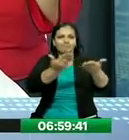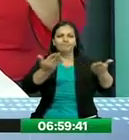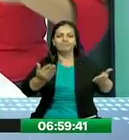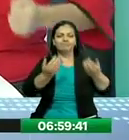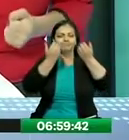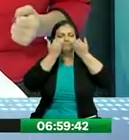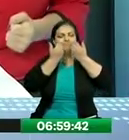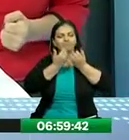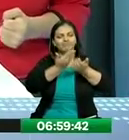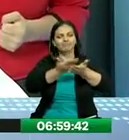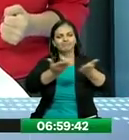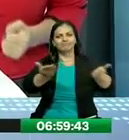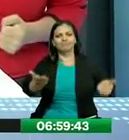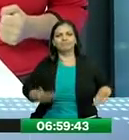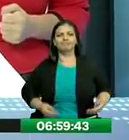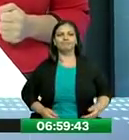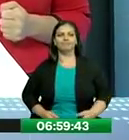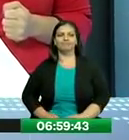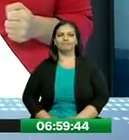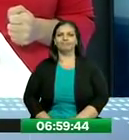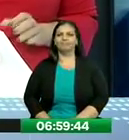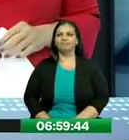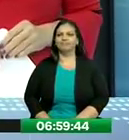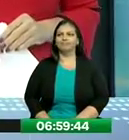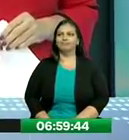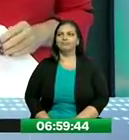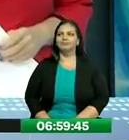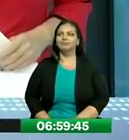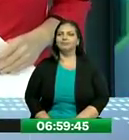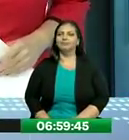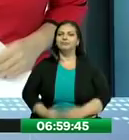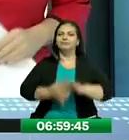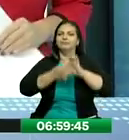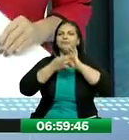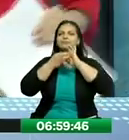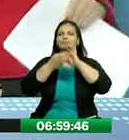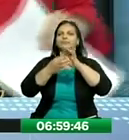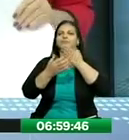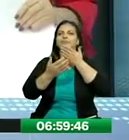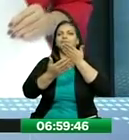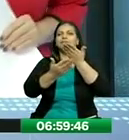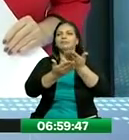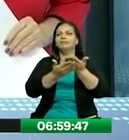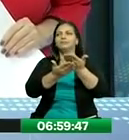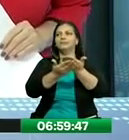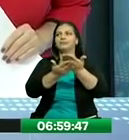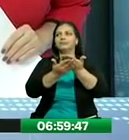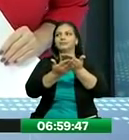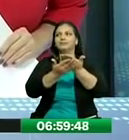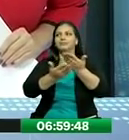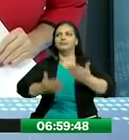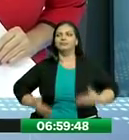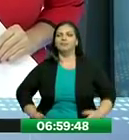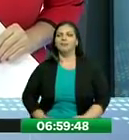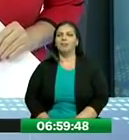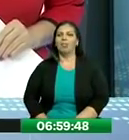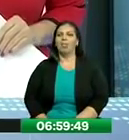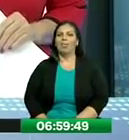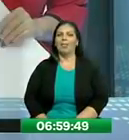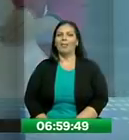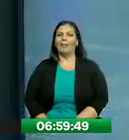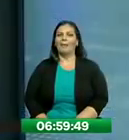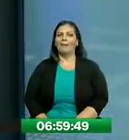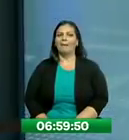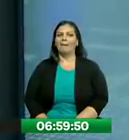la noticia al despertar. Mi gracias, sol. Compañeros. Bueno, mi sol, y mientras ellos se despiden momentáneamente, porque luego